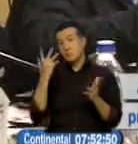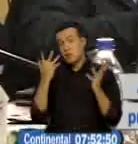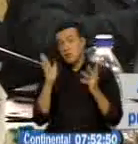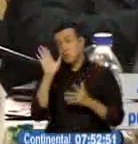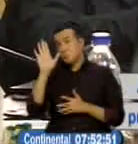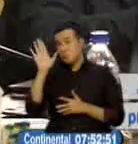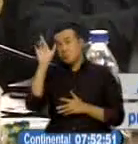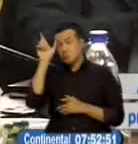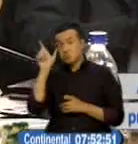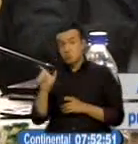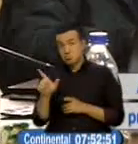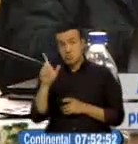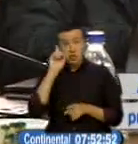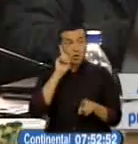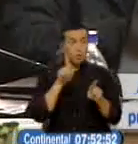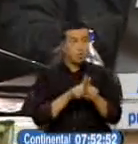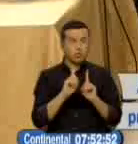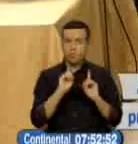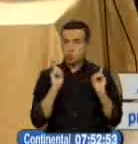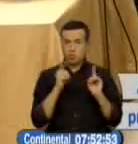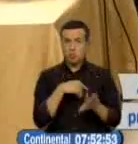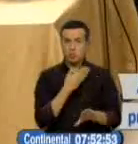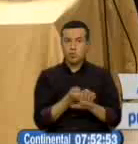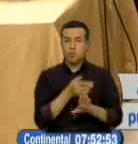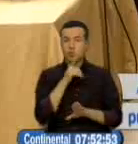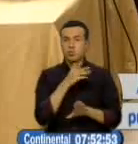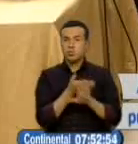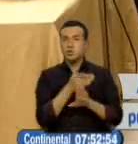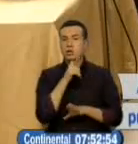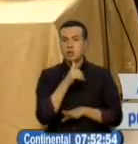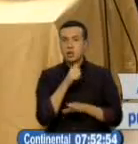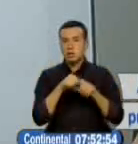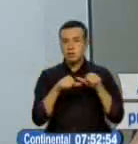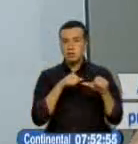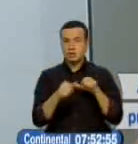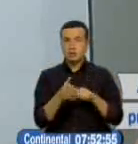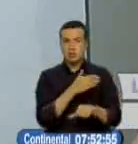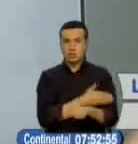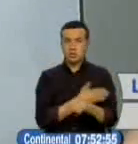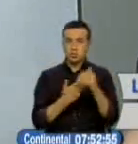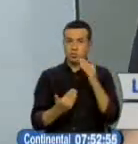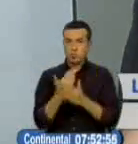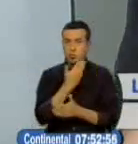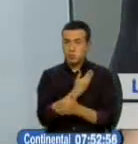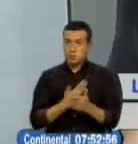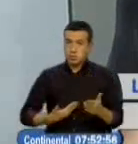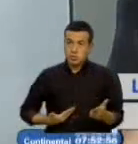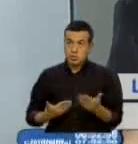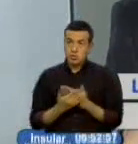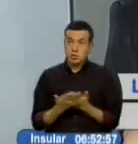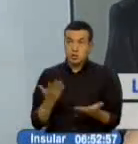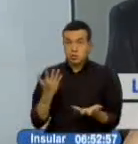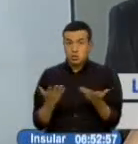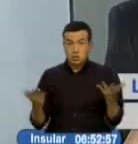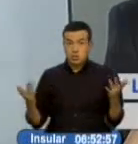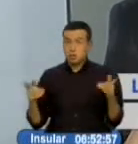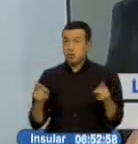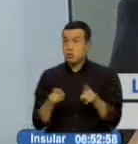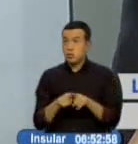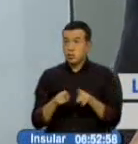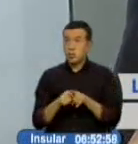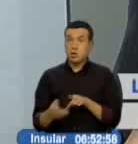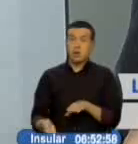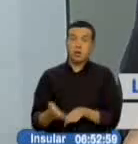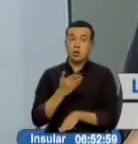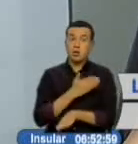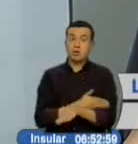necesariamente puede compartir el criterio de la propuesta enviada por la administración anterior. Que el nuevo gobierno probablemente no esté en la misma línea de la